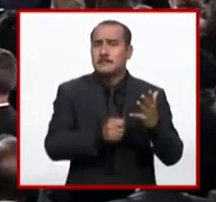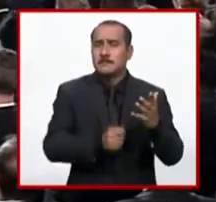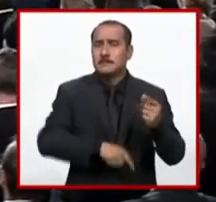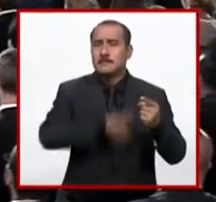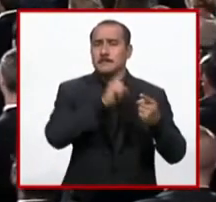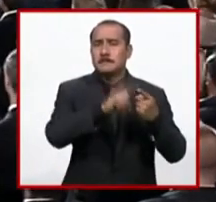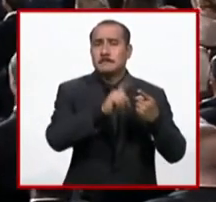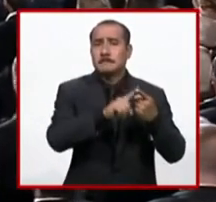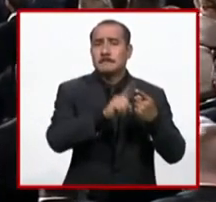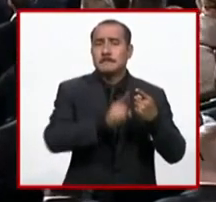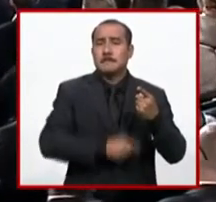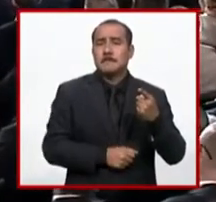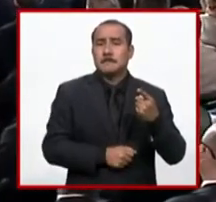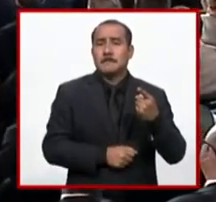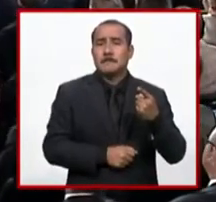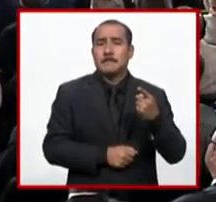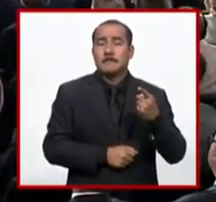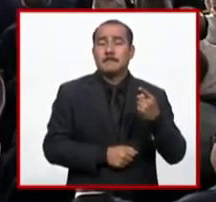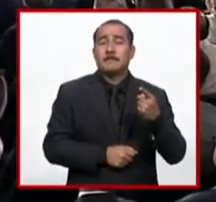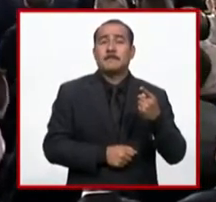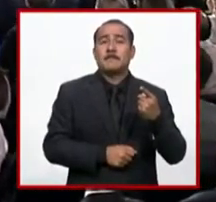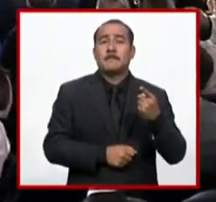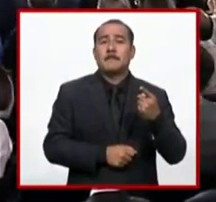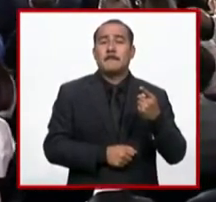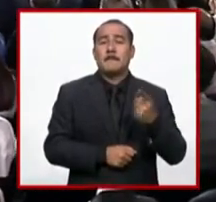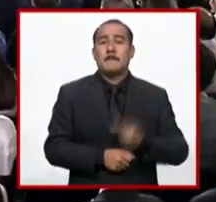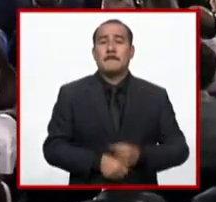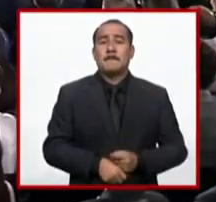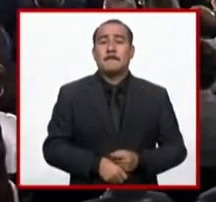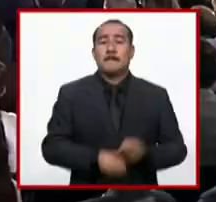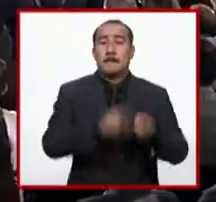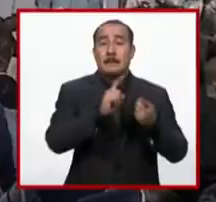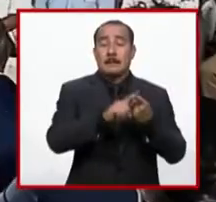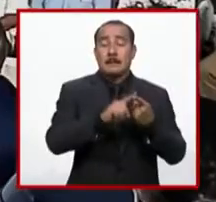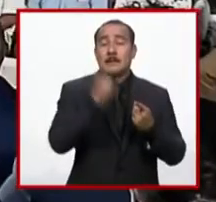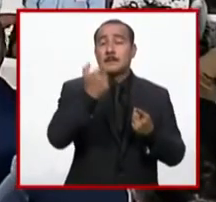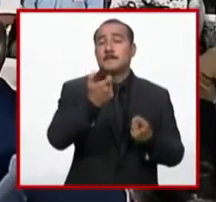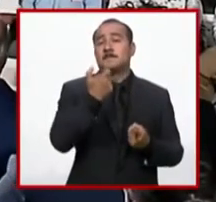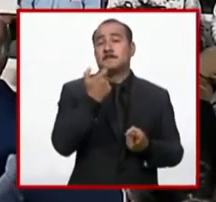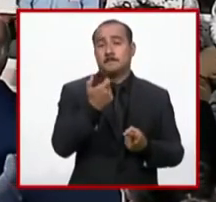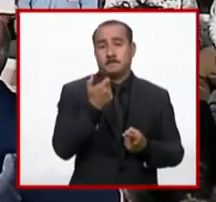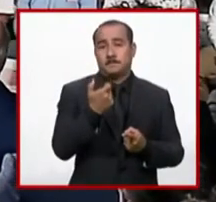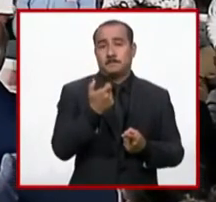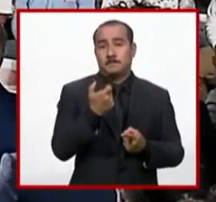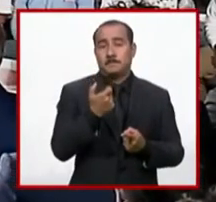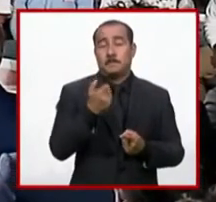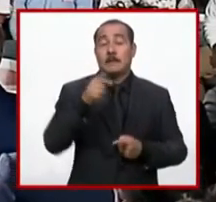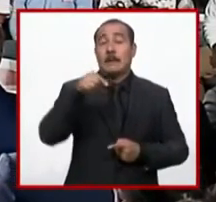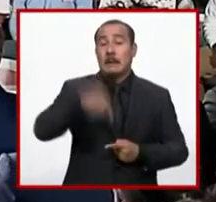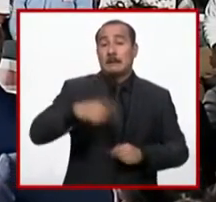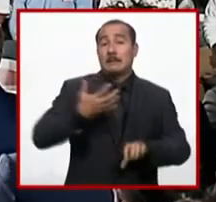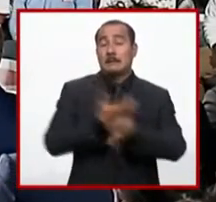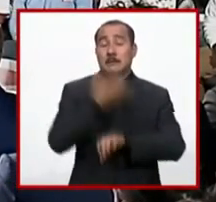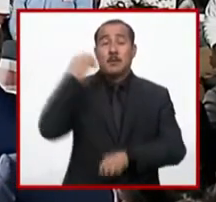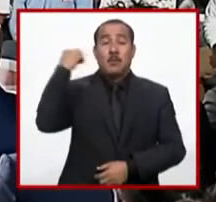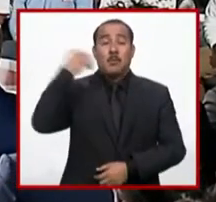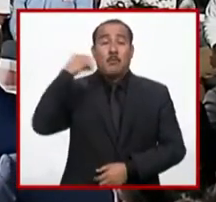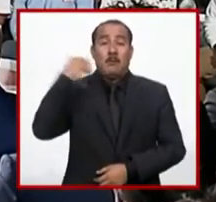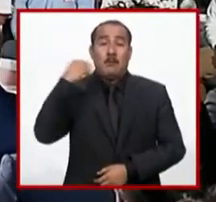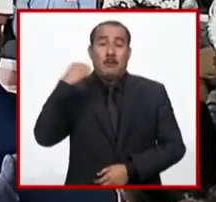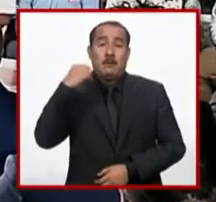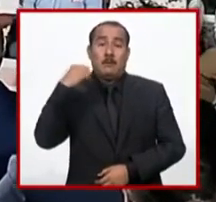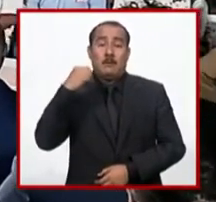primero y el más relevante tiene que ver con el ingreso. Oaxaca, de